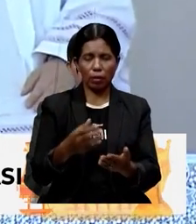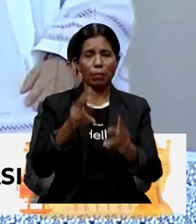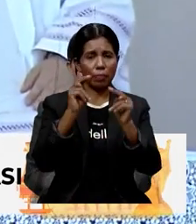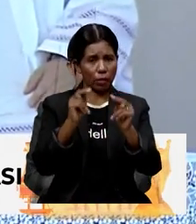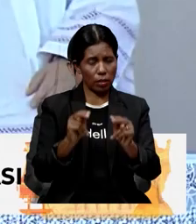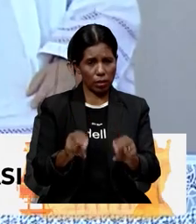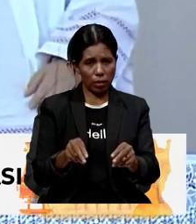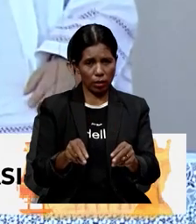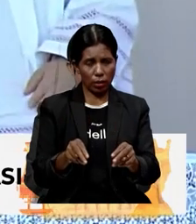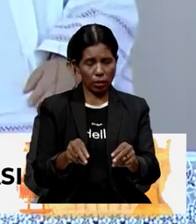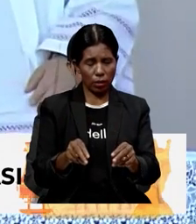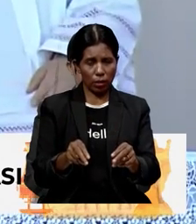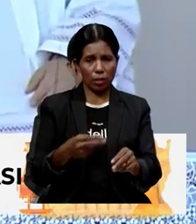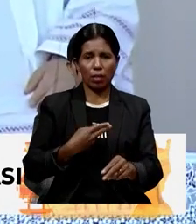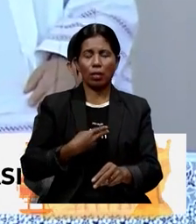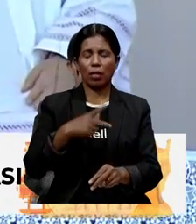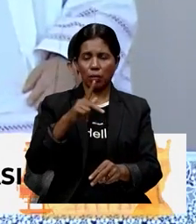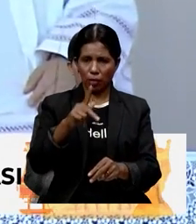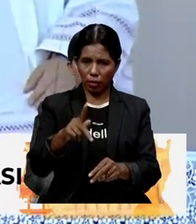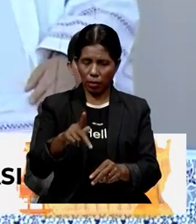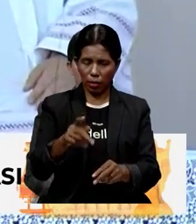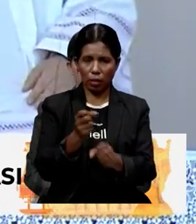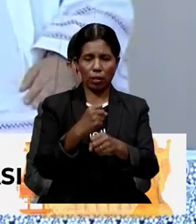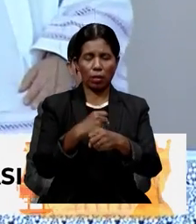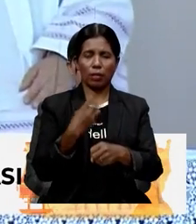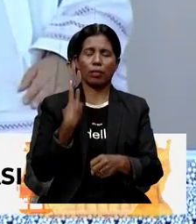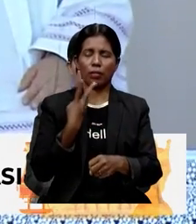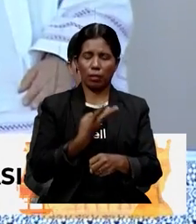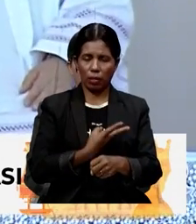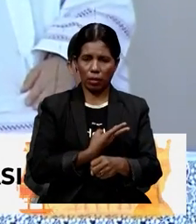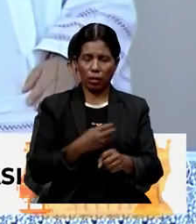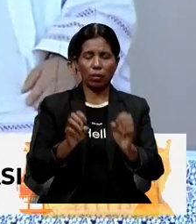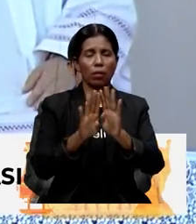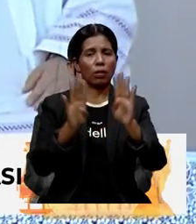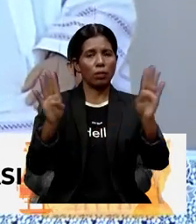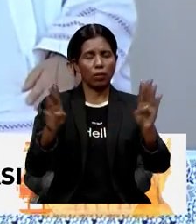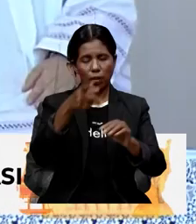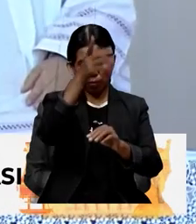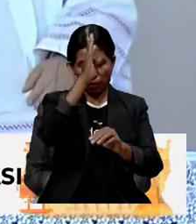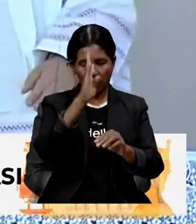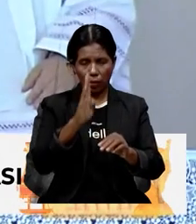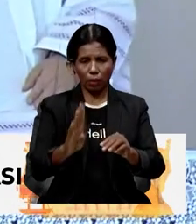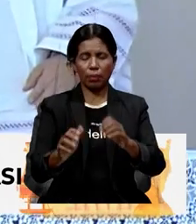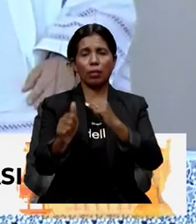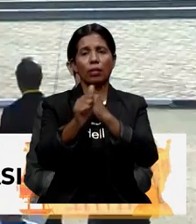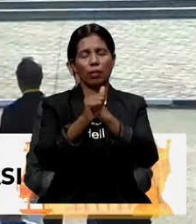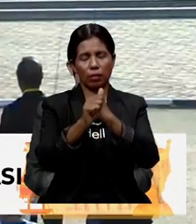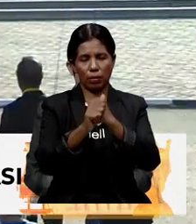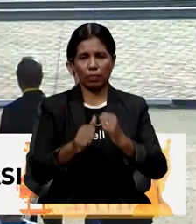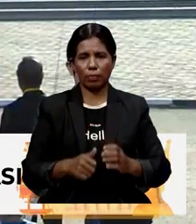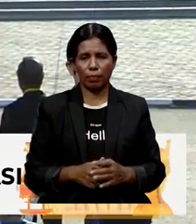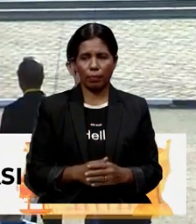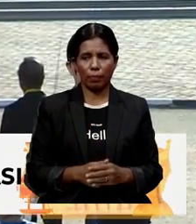precisamente, mak atitudi ne behalo ita, na kloke ba maromak nia asaun. Al hacernos